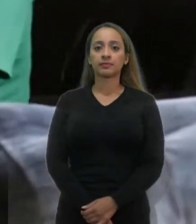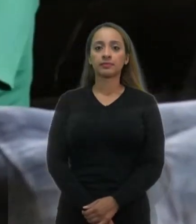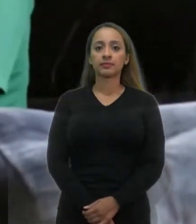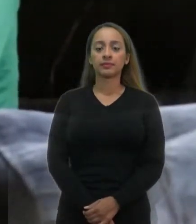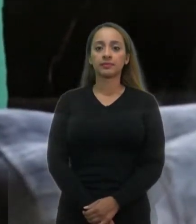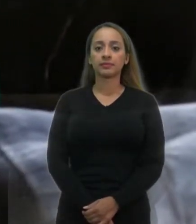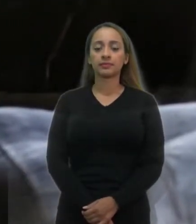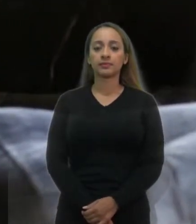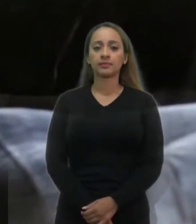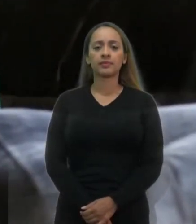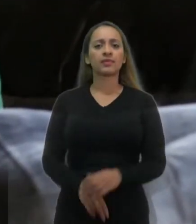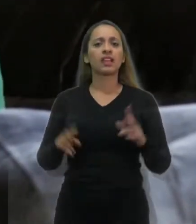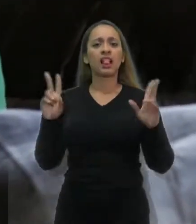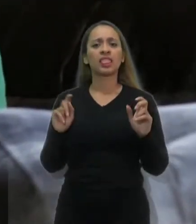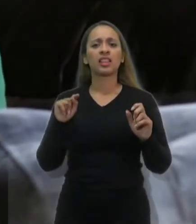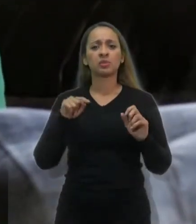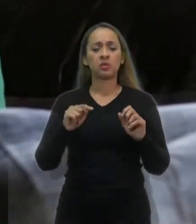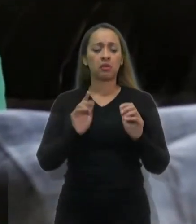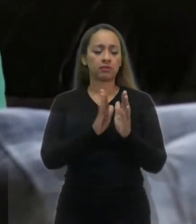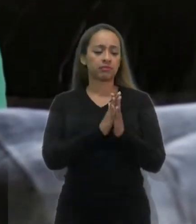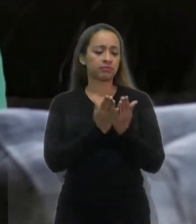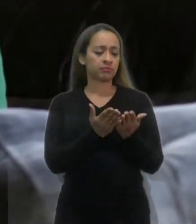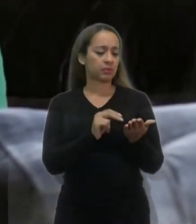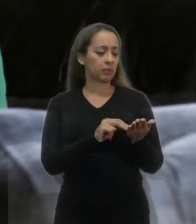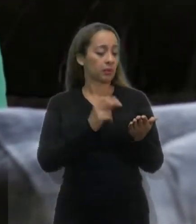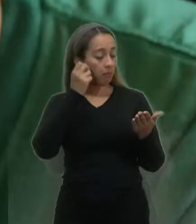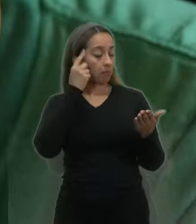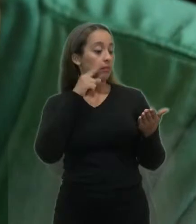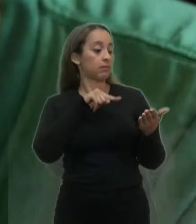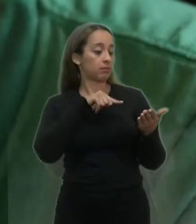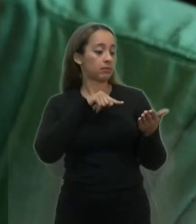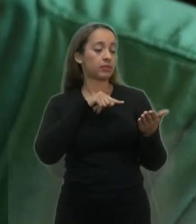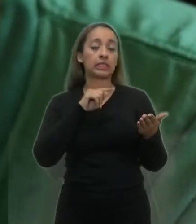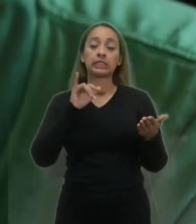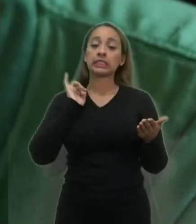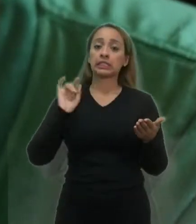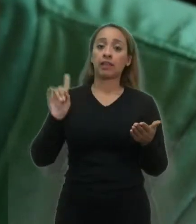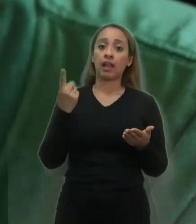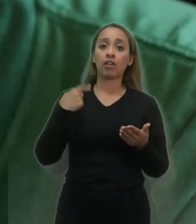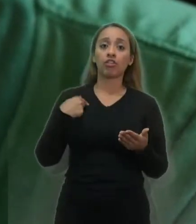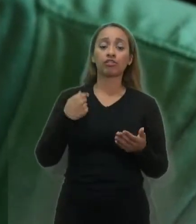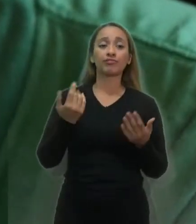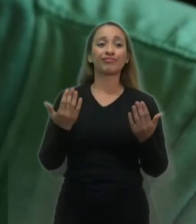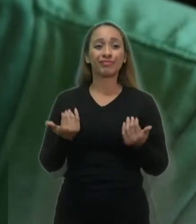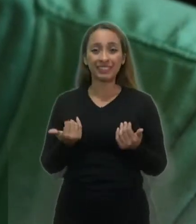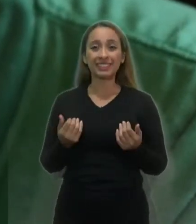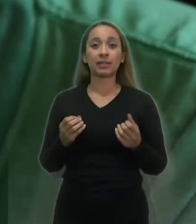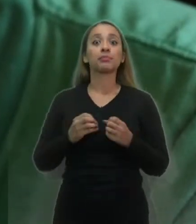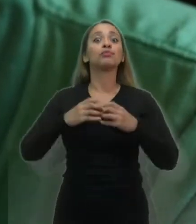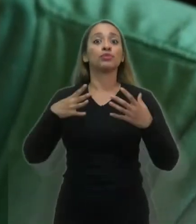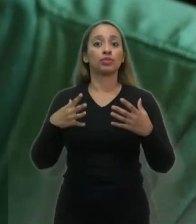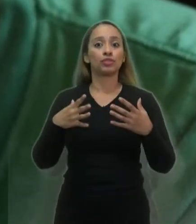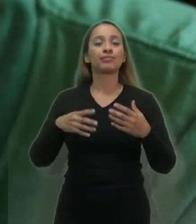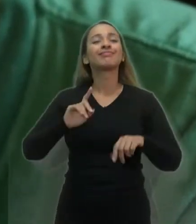El título de ese libro me llamó la atención. Si había algo que yo necesitaba y mucho, era tiempo.